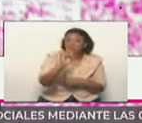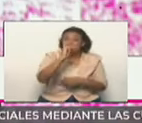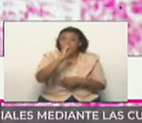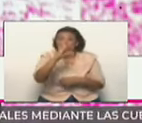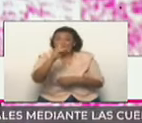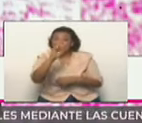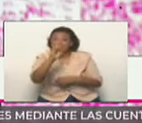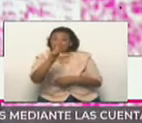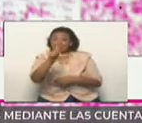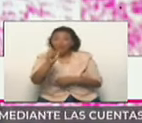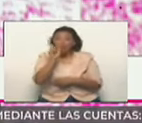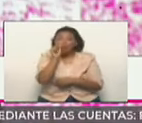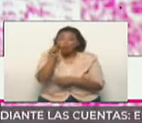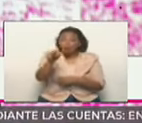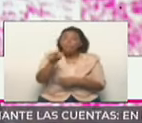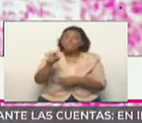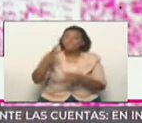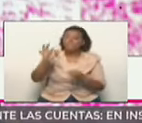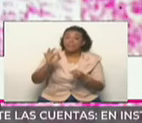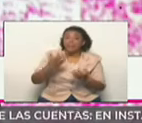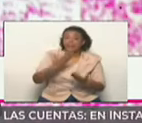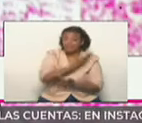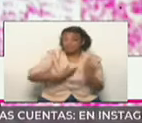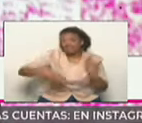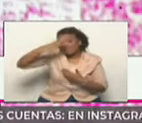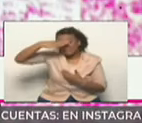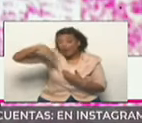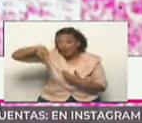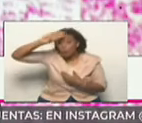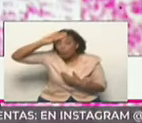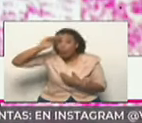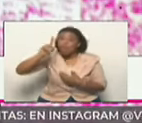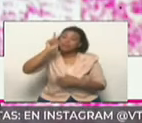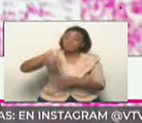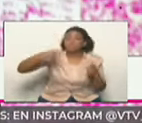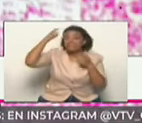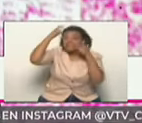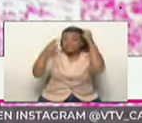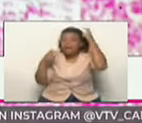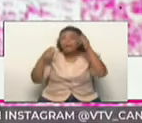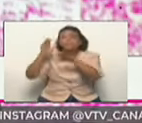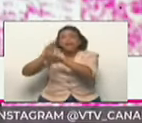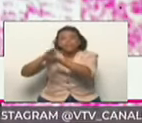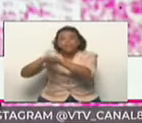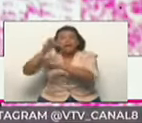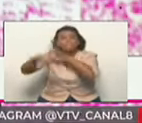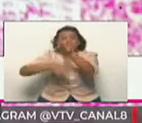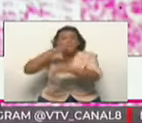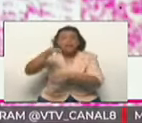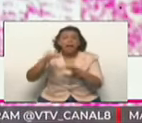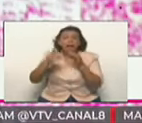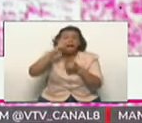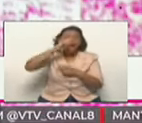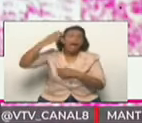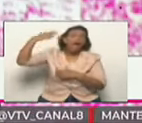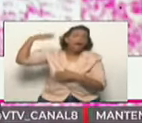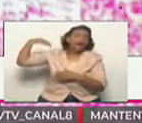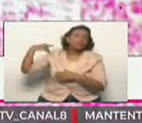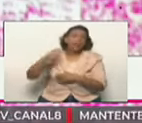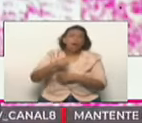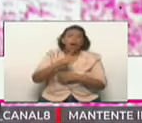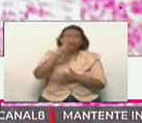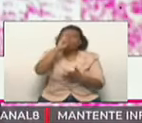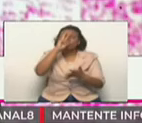veces frente al comandante Chávez, decir por allá... En los años